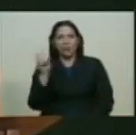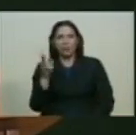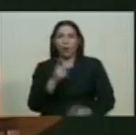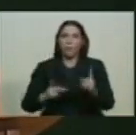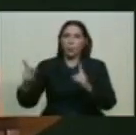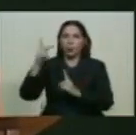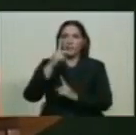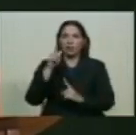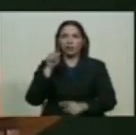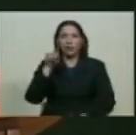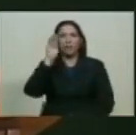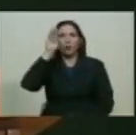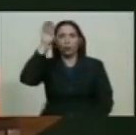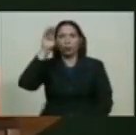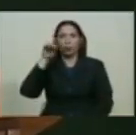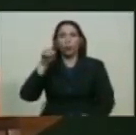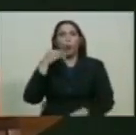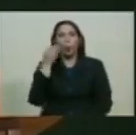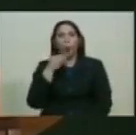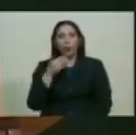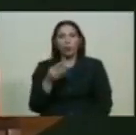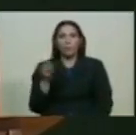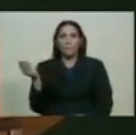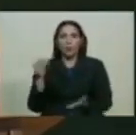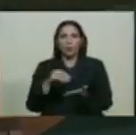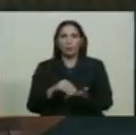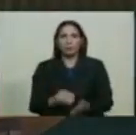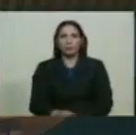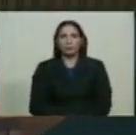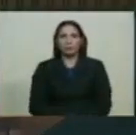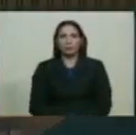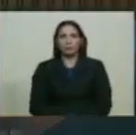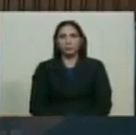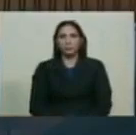para esta y las futuras generaciones.